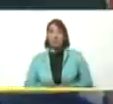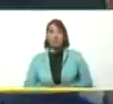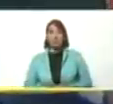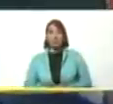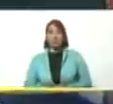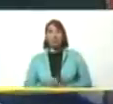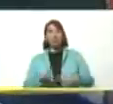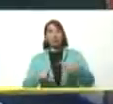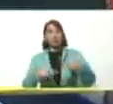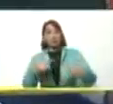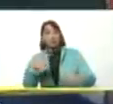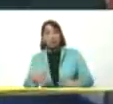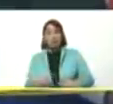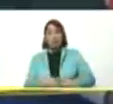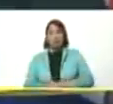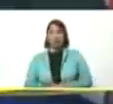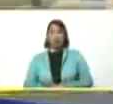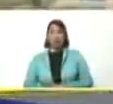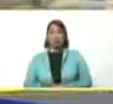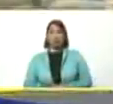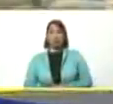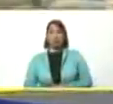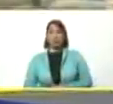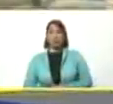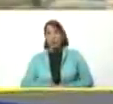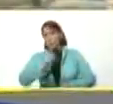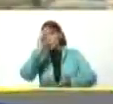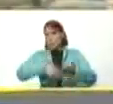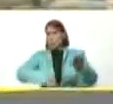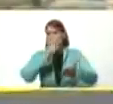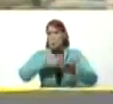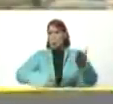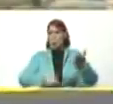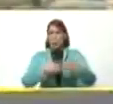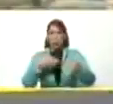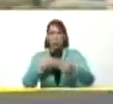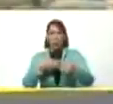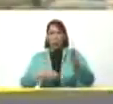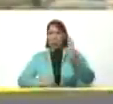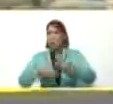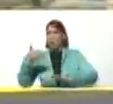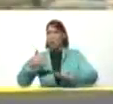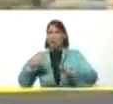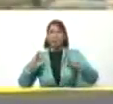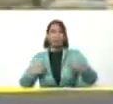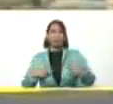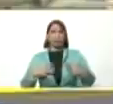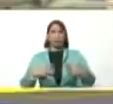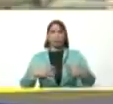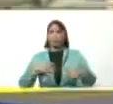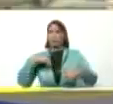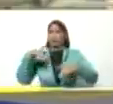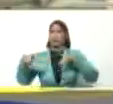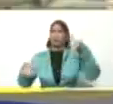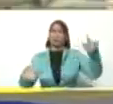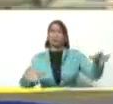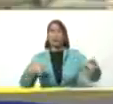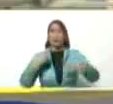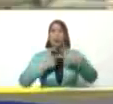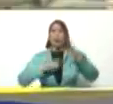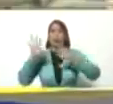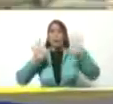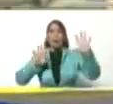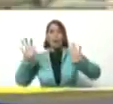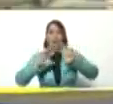Y después vino la moda del raspacupo. Y se iban, disfrutaban y raspaban el cupo. Eso es difícil de